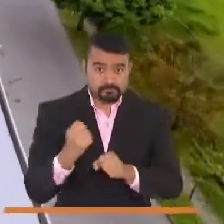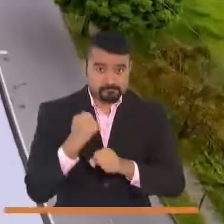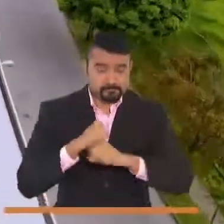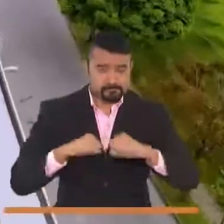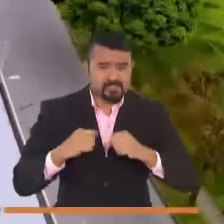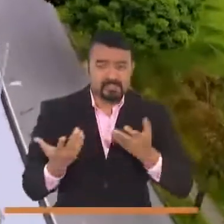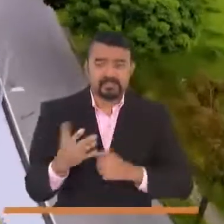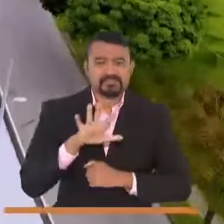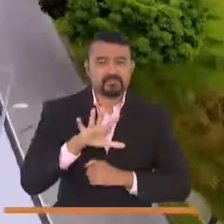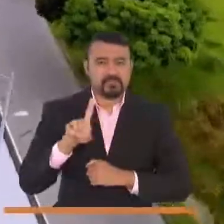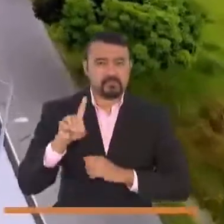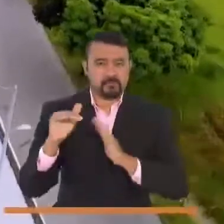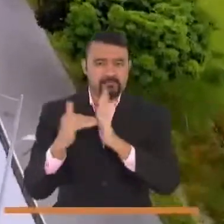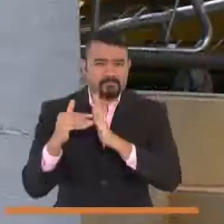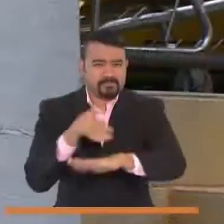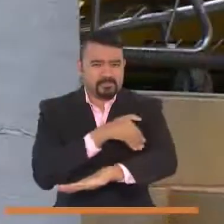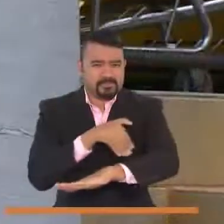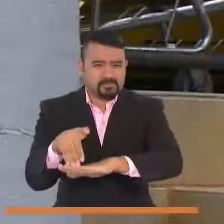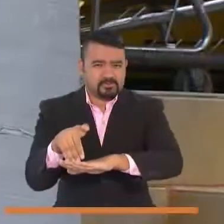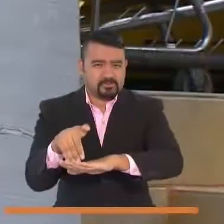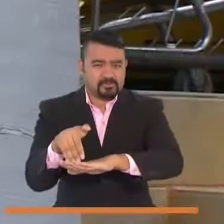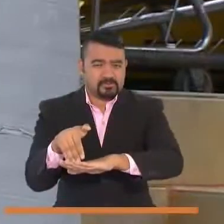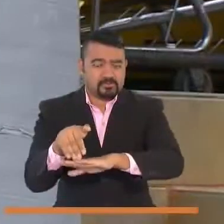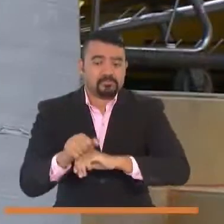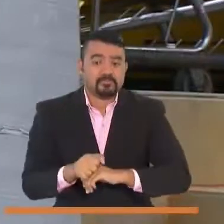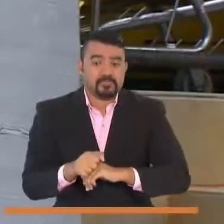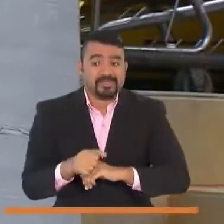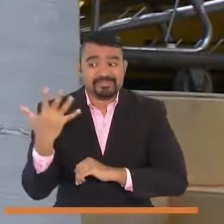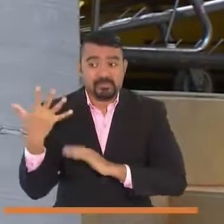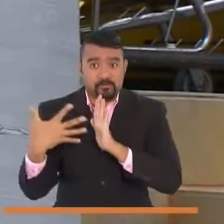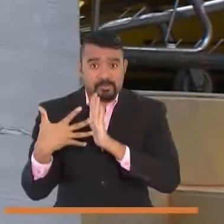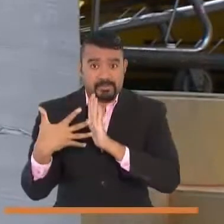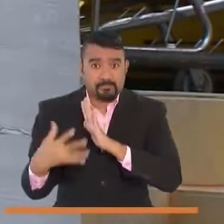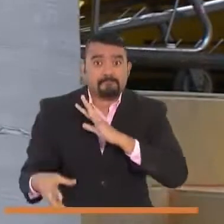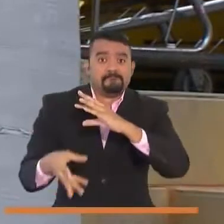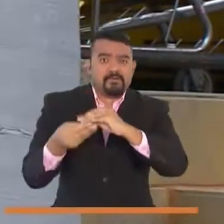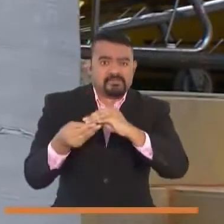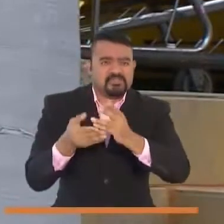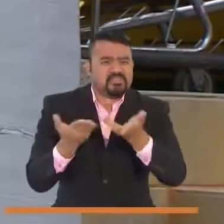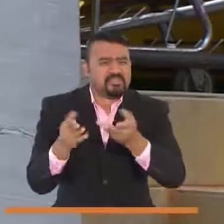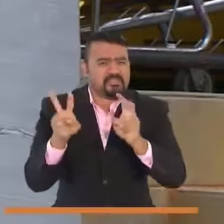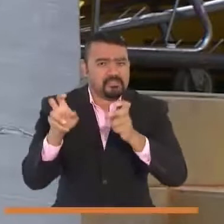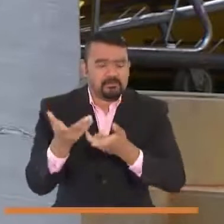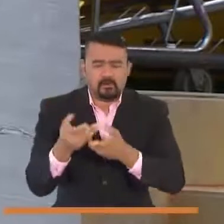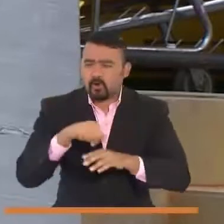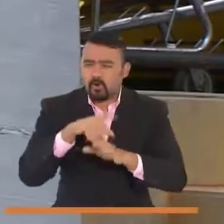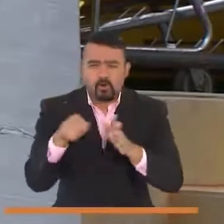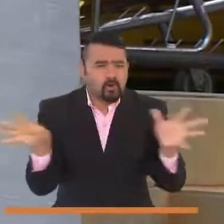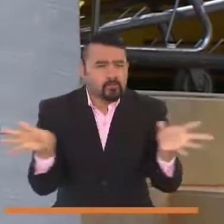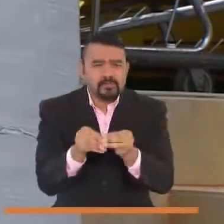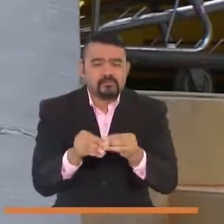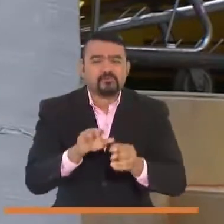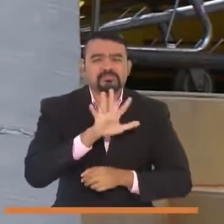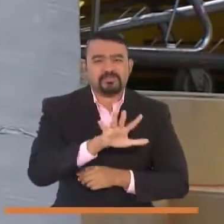son 51 mil millones de pesos, otros 5 mil correspondiente a la interventoría, para un valor total